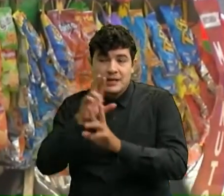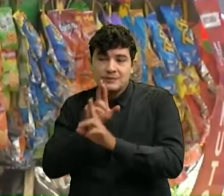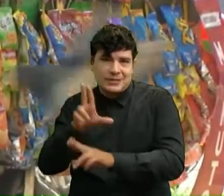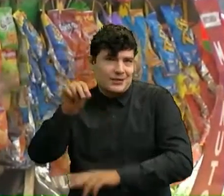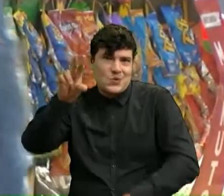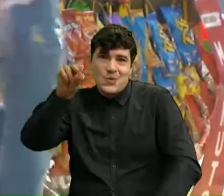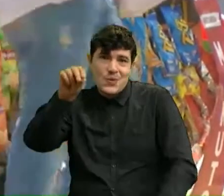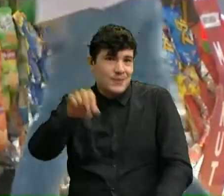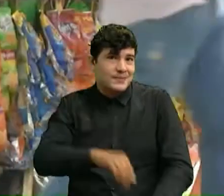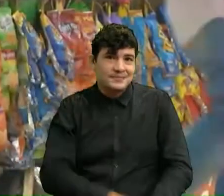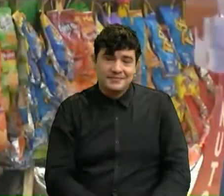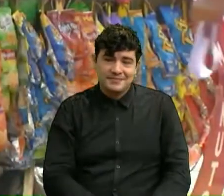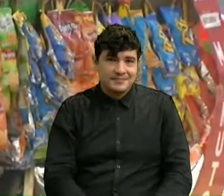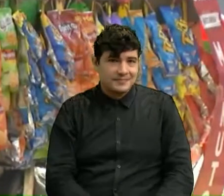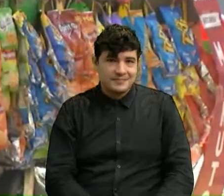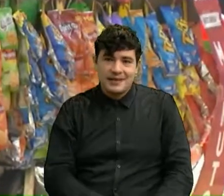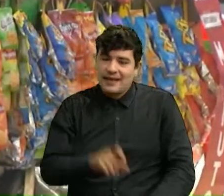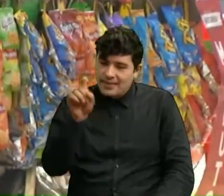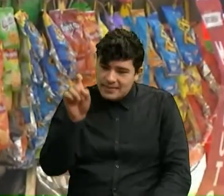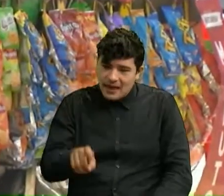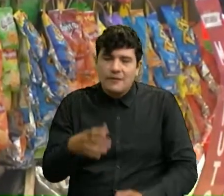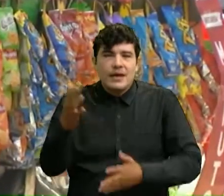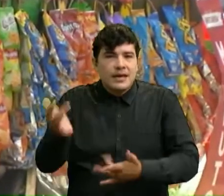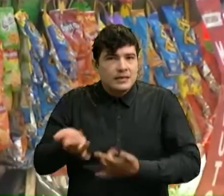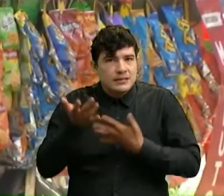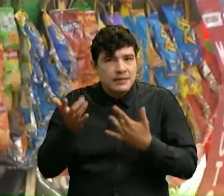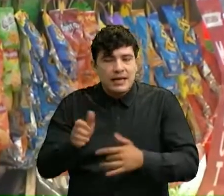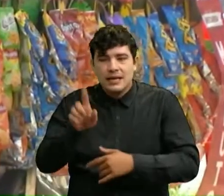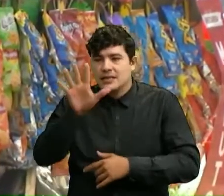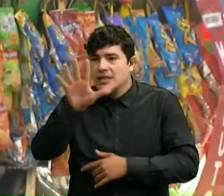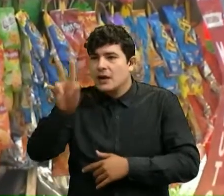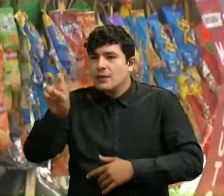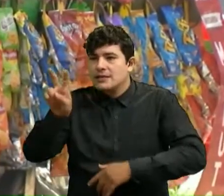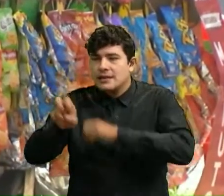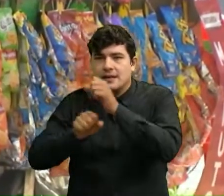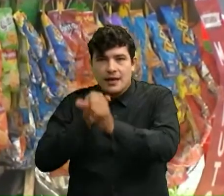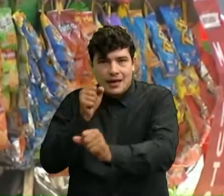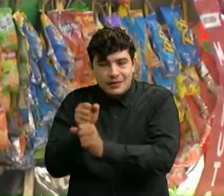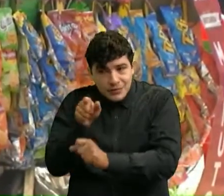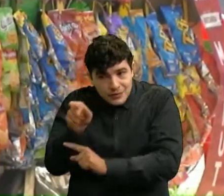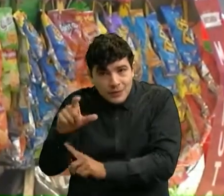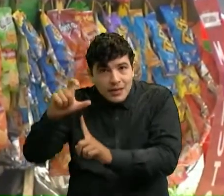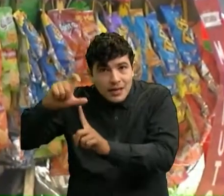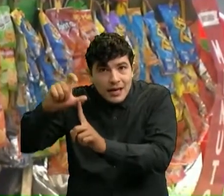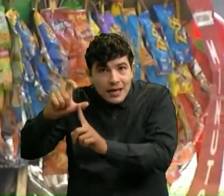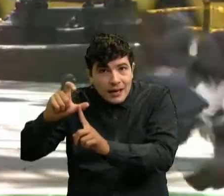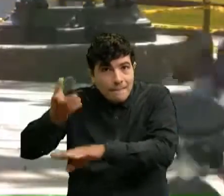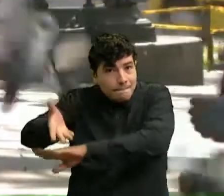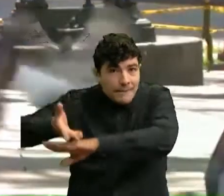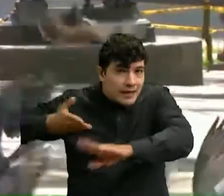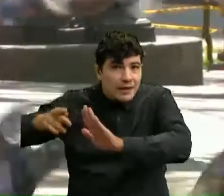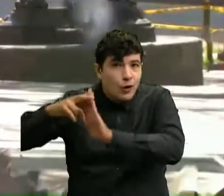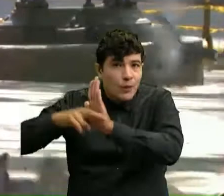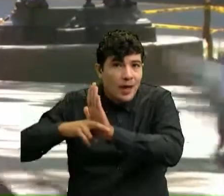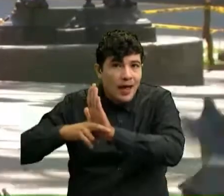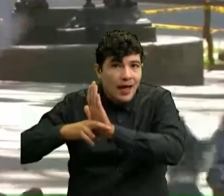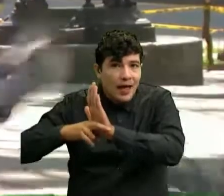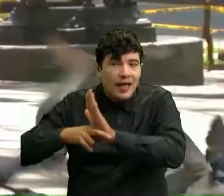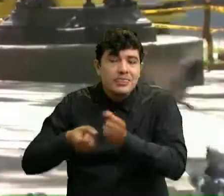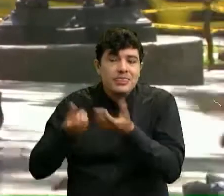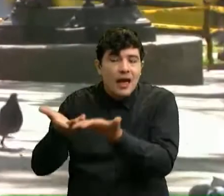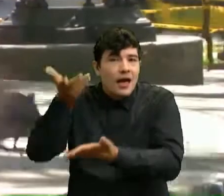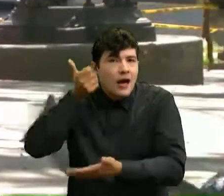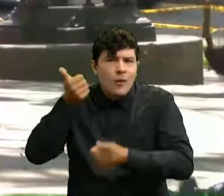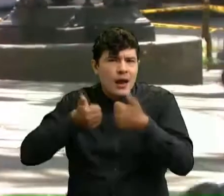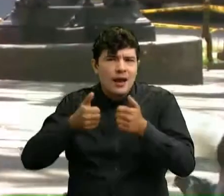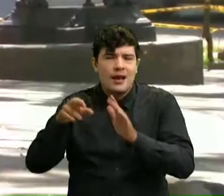es no. Ahí sí tiene que esperar la edad, porque en el régimen de prima media se exige edad y semanas. Son los dos requisitos para que la